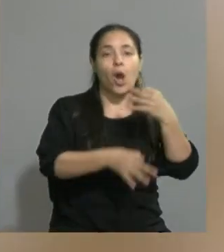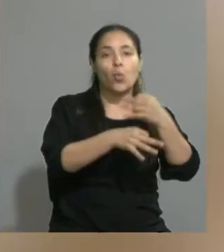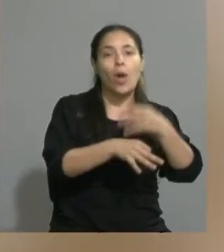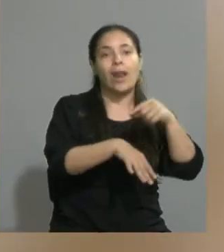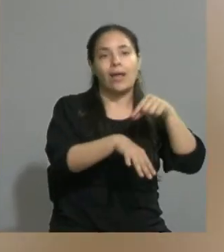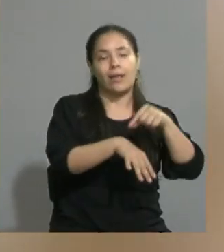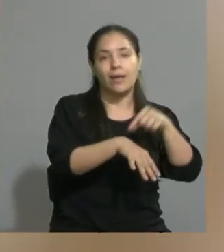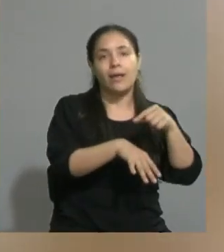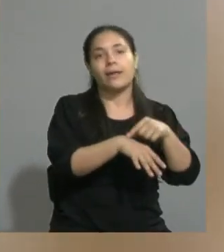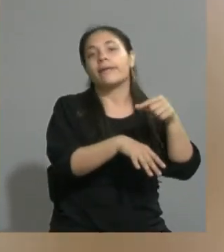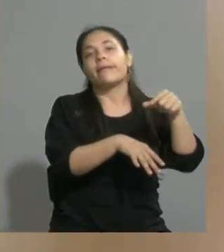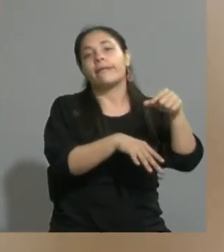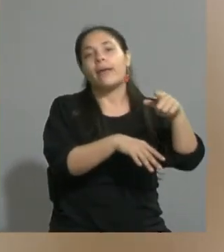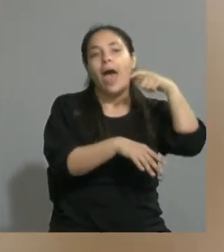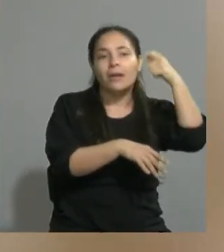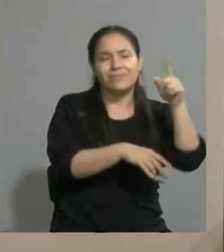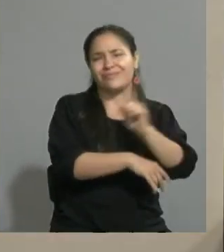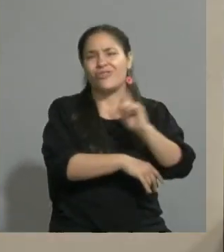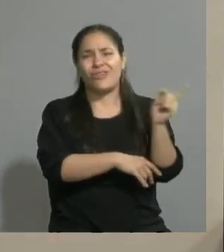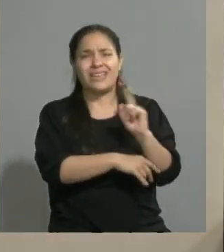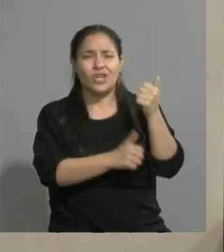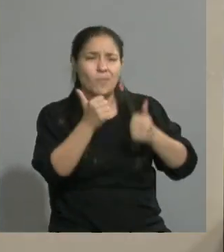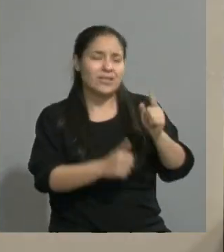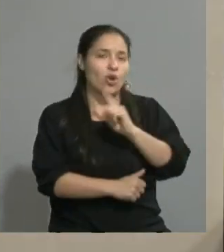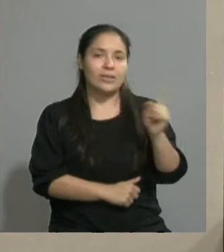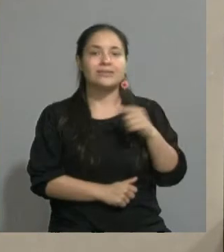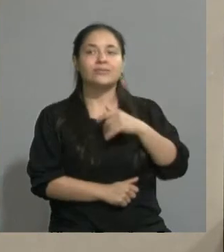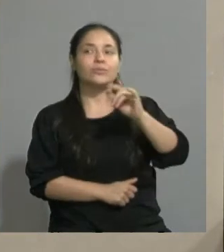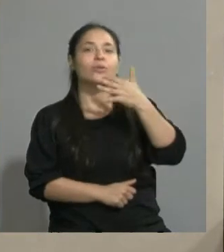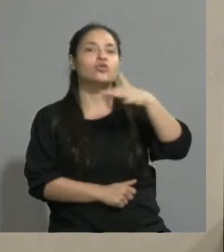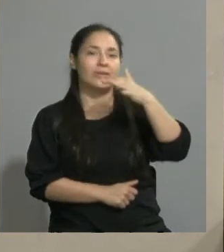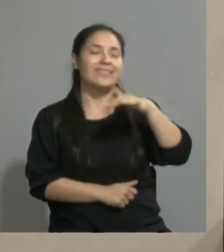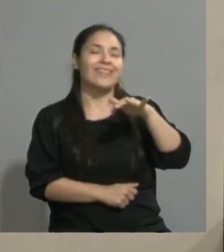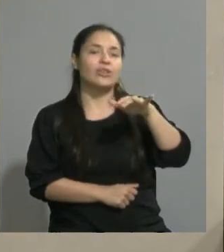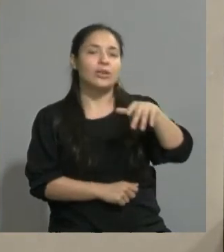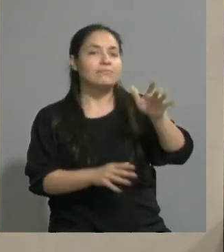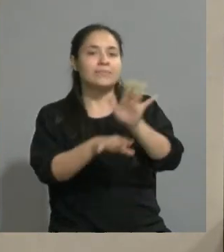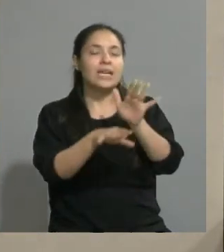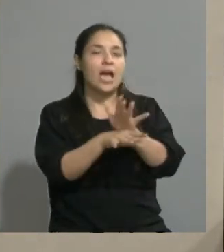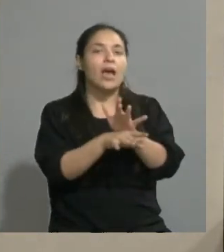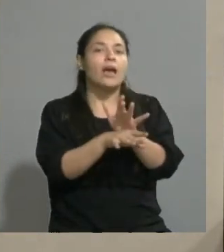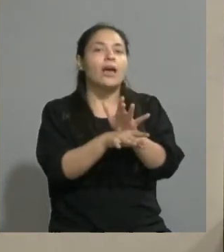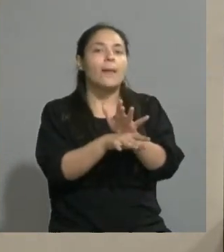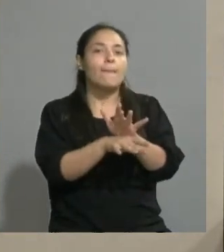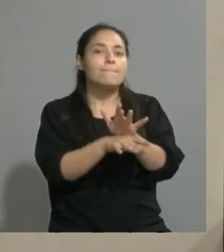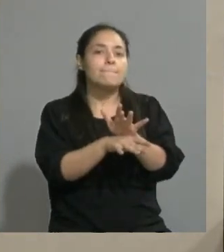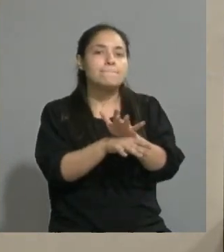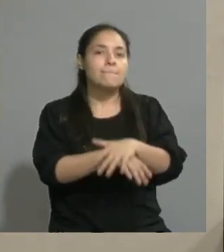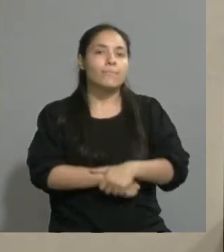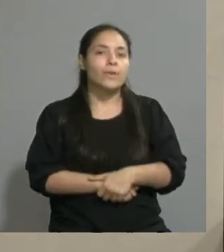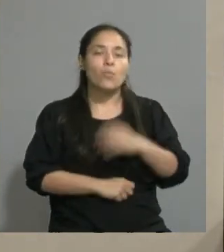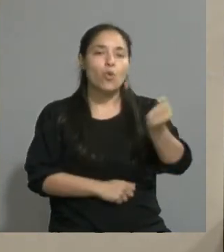veterinario. No. Tiene que ver con sin duda tiene que ver con un nosotros reclamo. Que Oscar, tiene todo que ver con animal